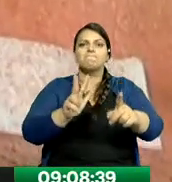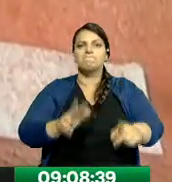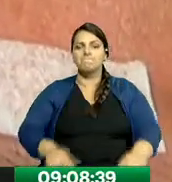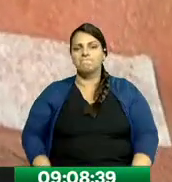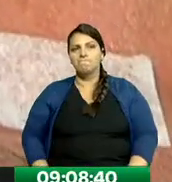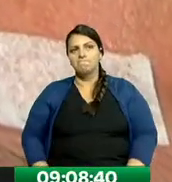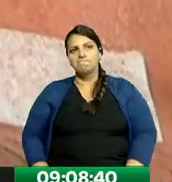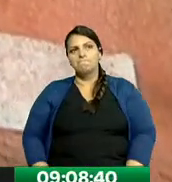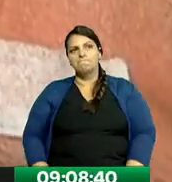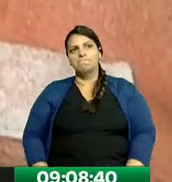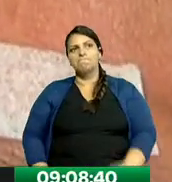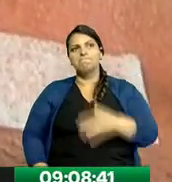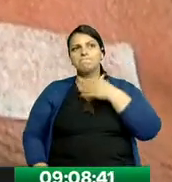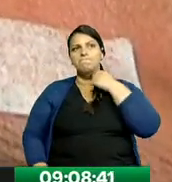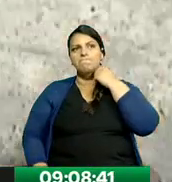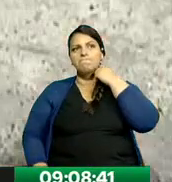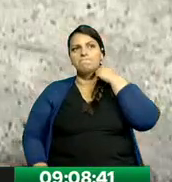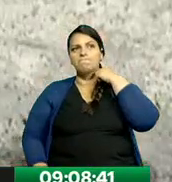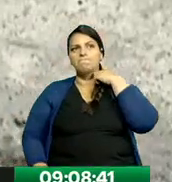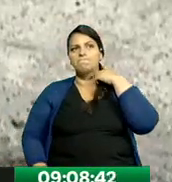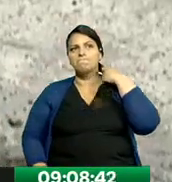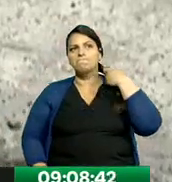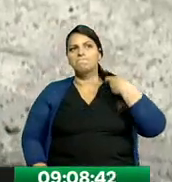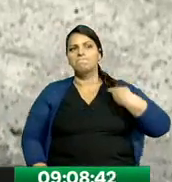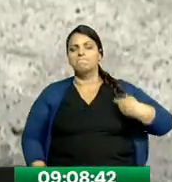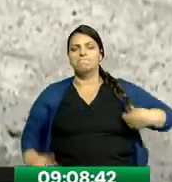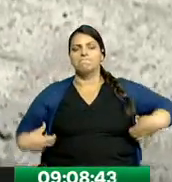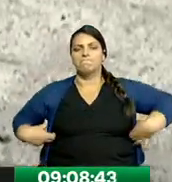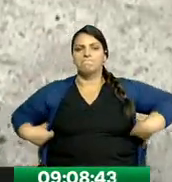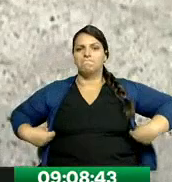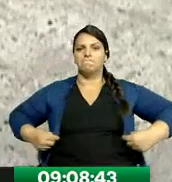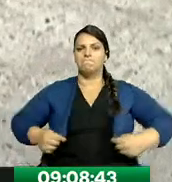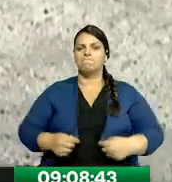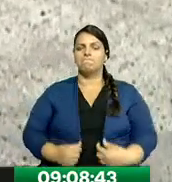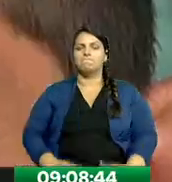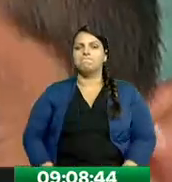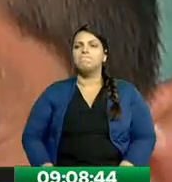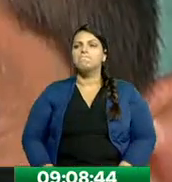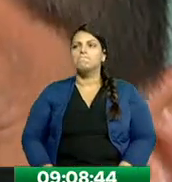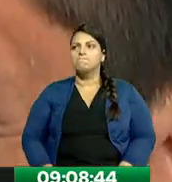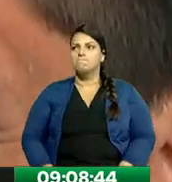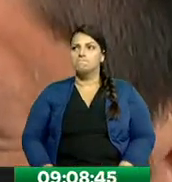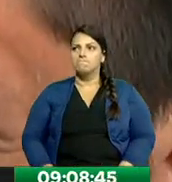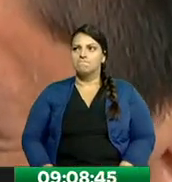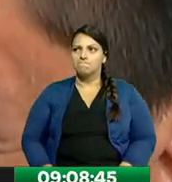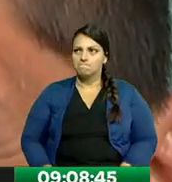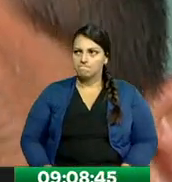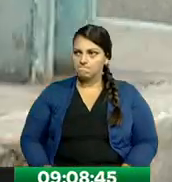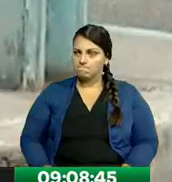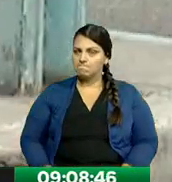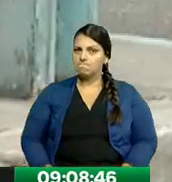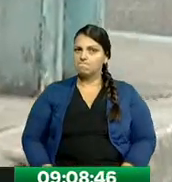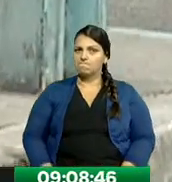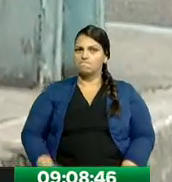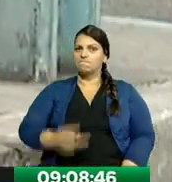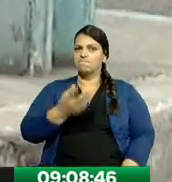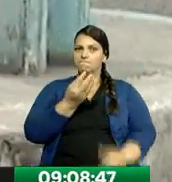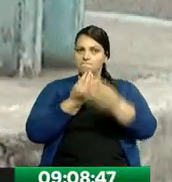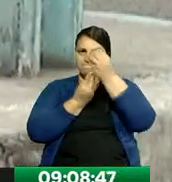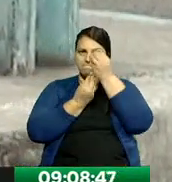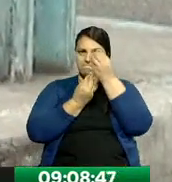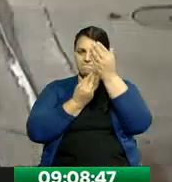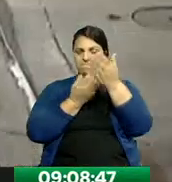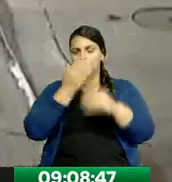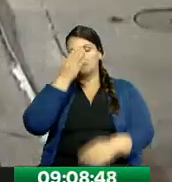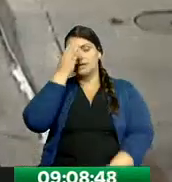Por despojarlo de sus pertenencias casi le quitan la vida. Este hombre fue embestido en el Guasmo Sur durante